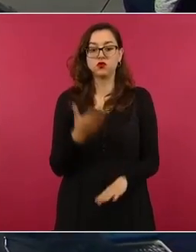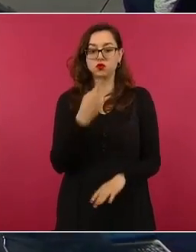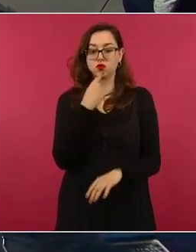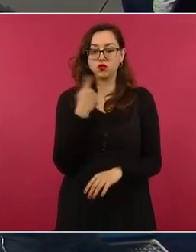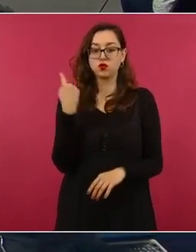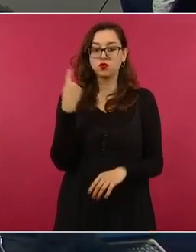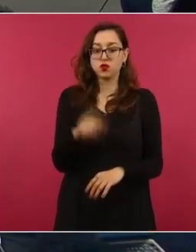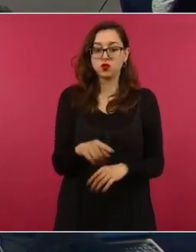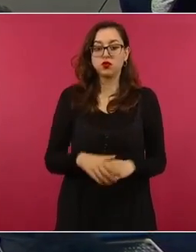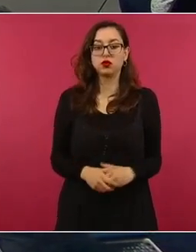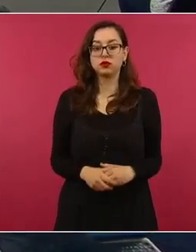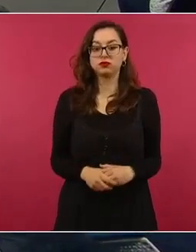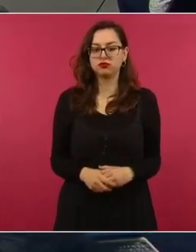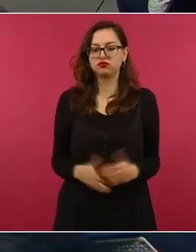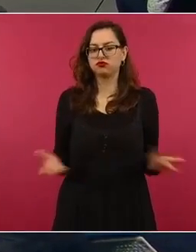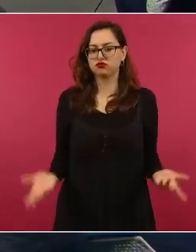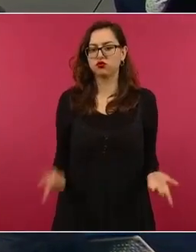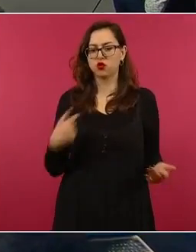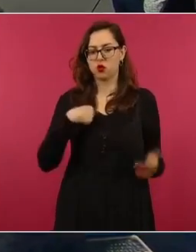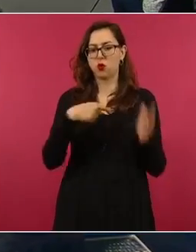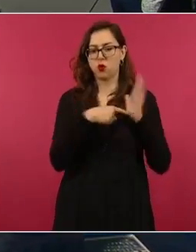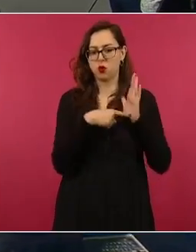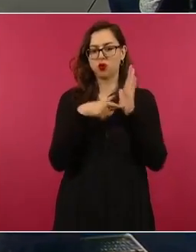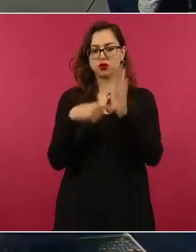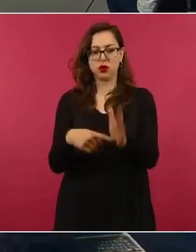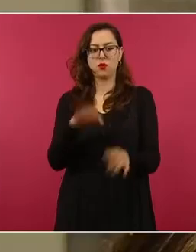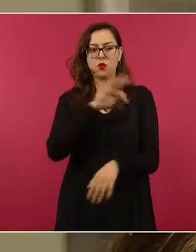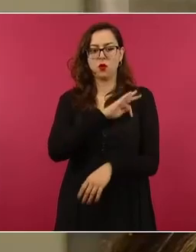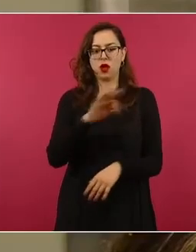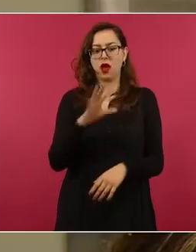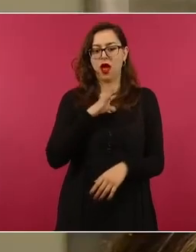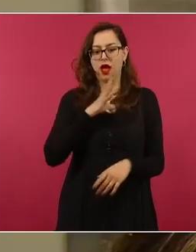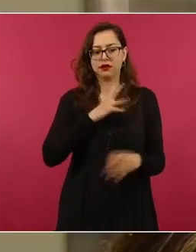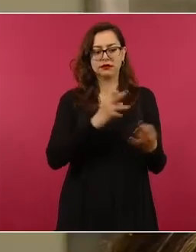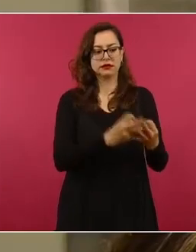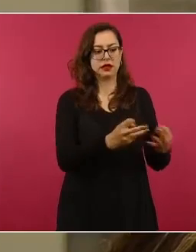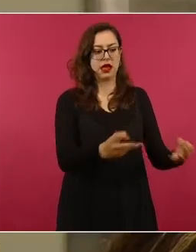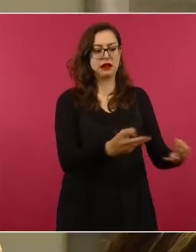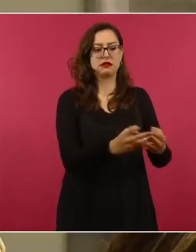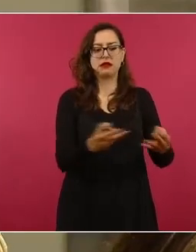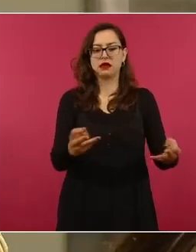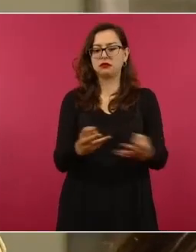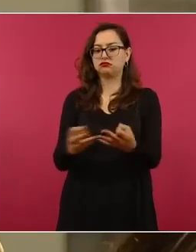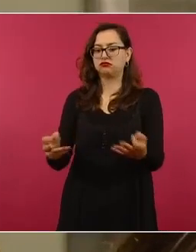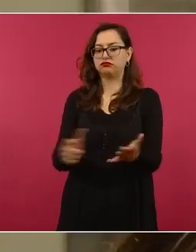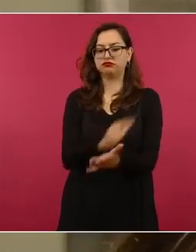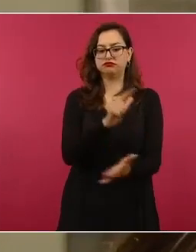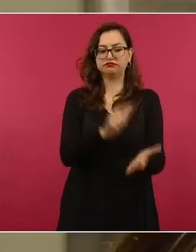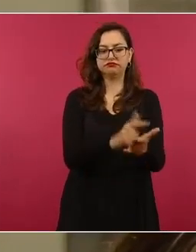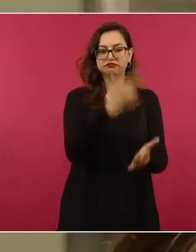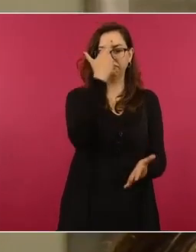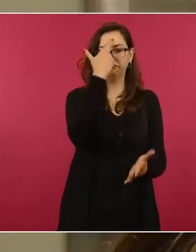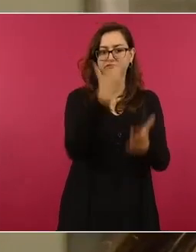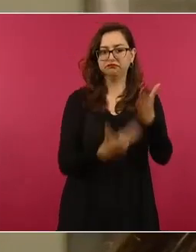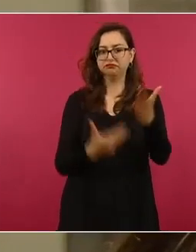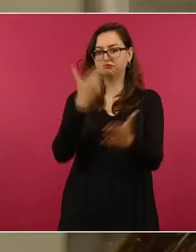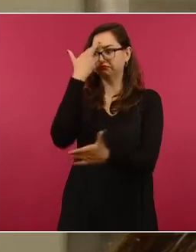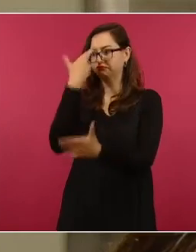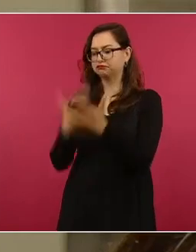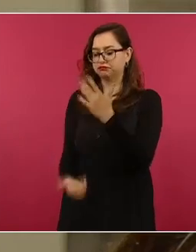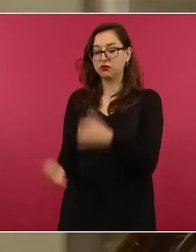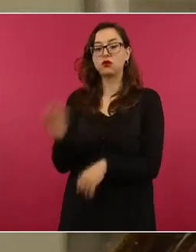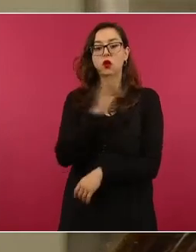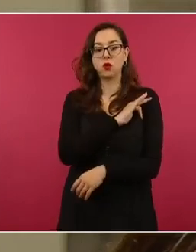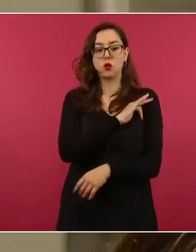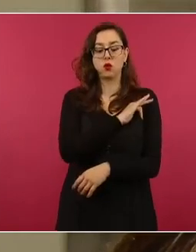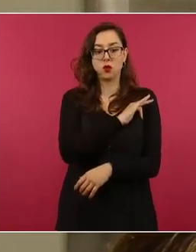voy a entregar documentos de otros predios de Santa Fe que tienen recursos ilícitos, que seguramente sí podrán recuperar sin acuerdos presidenciales